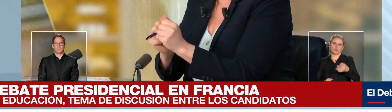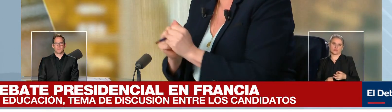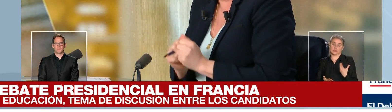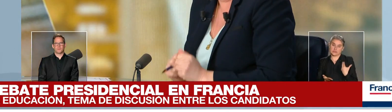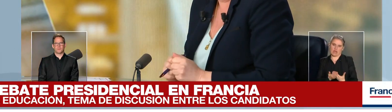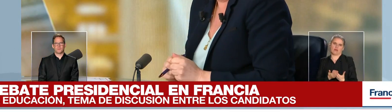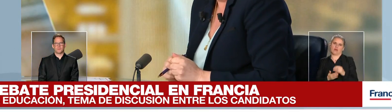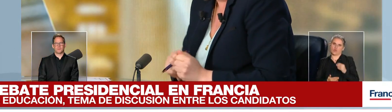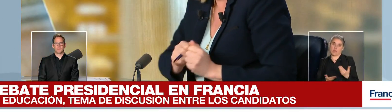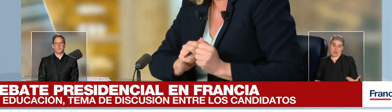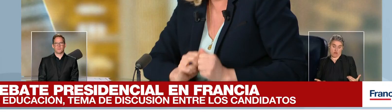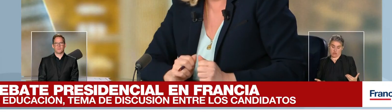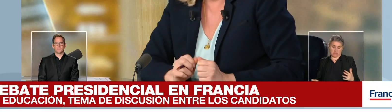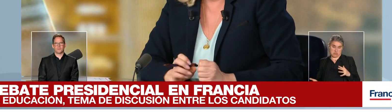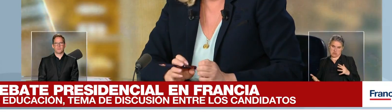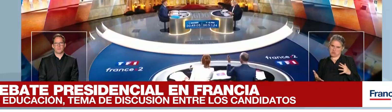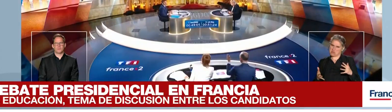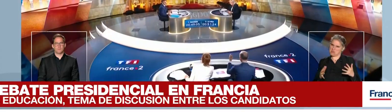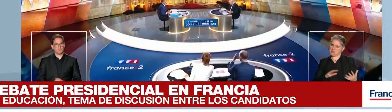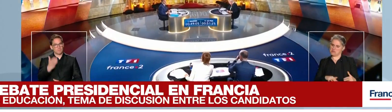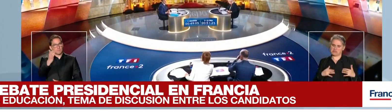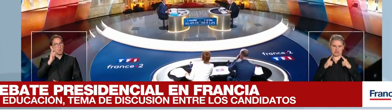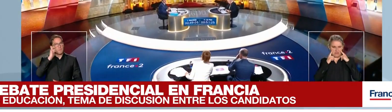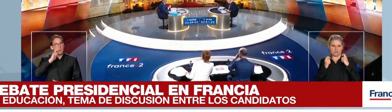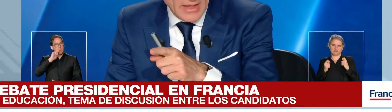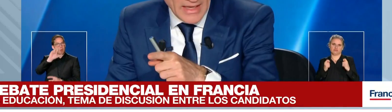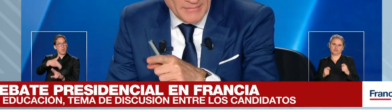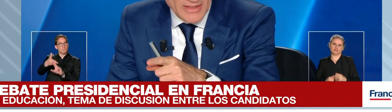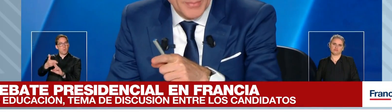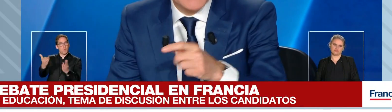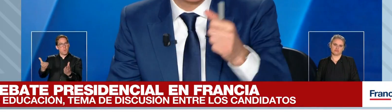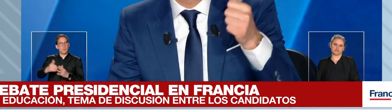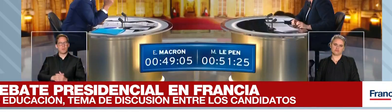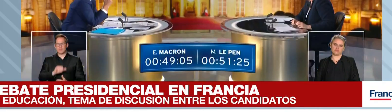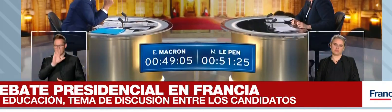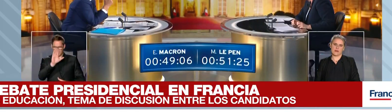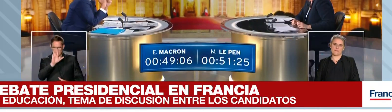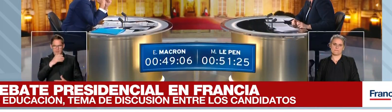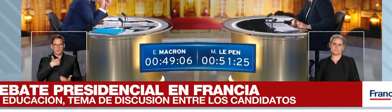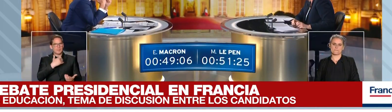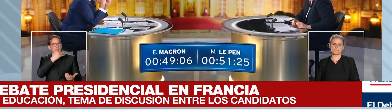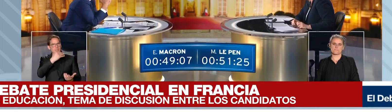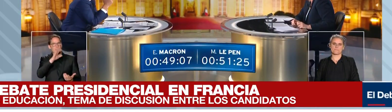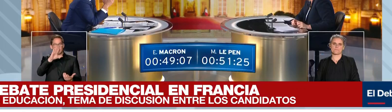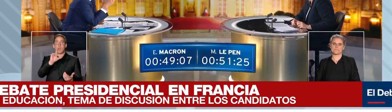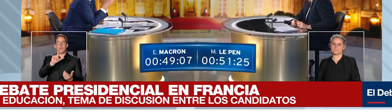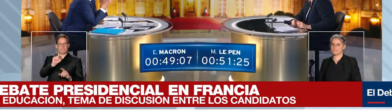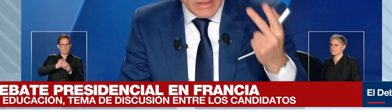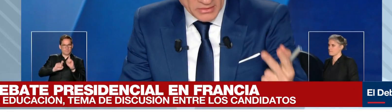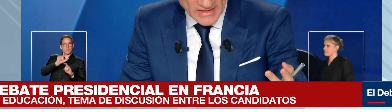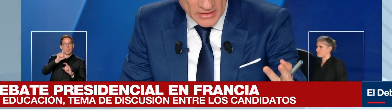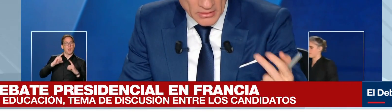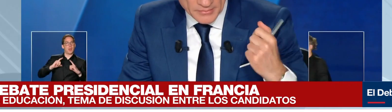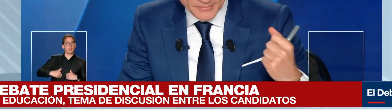que salvar y esto está desapareciendo. Señor Macron, su respuesta a Marine Le Pen sobre la escuela, el valor